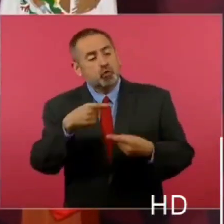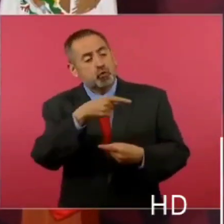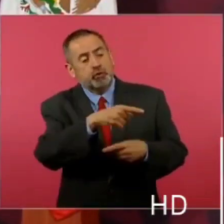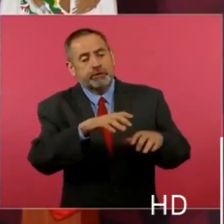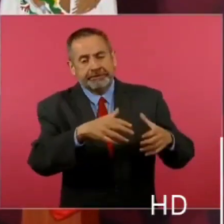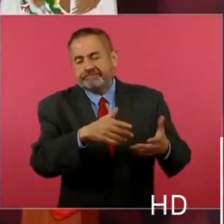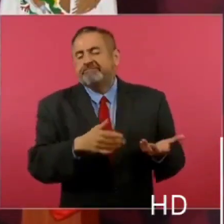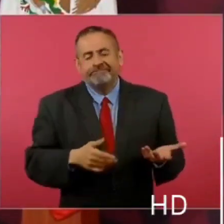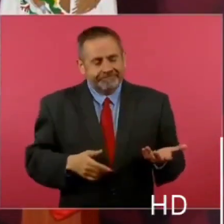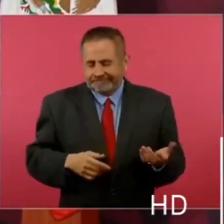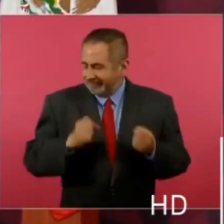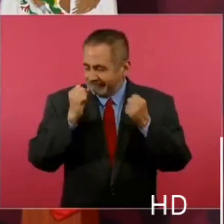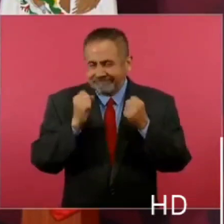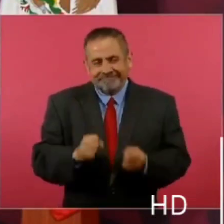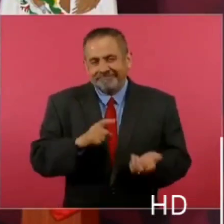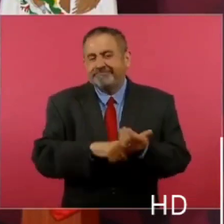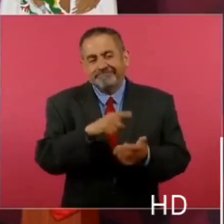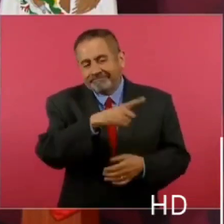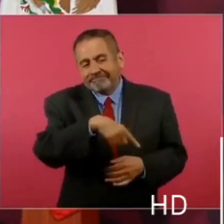lo más